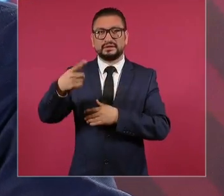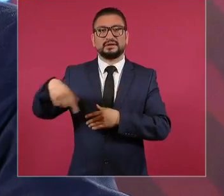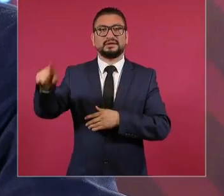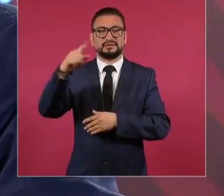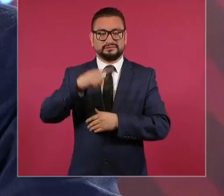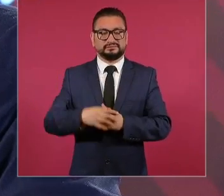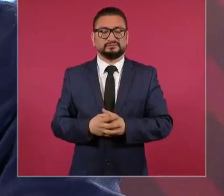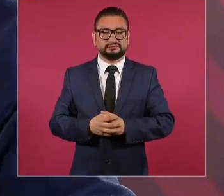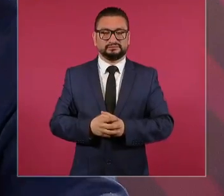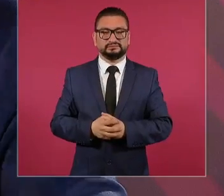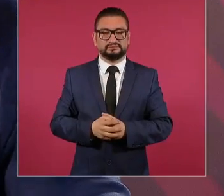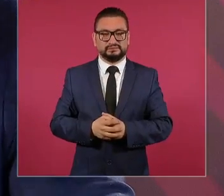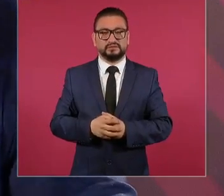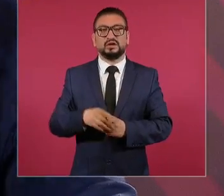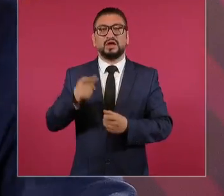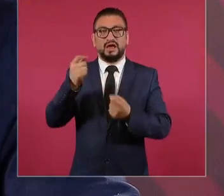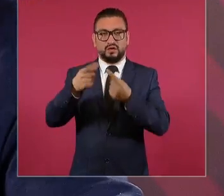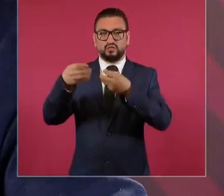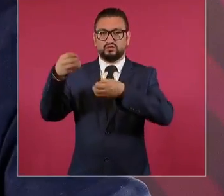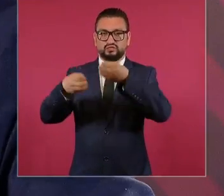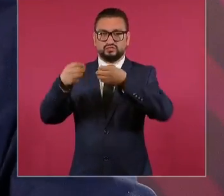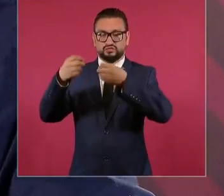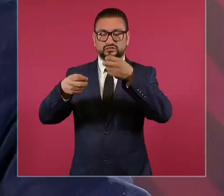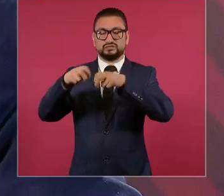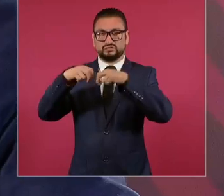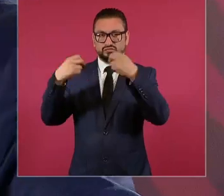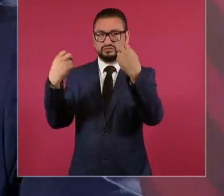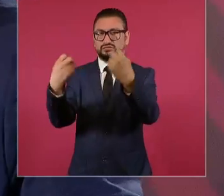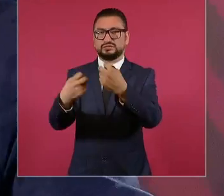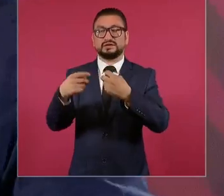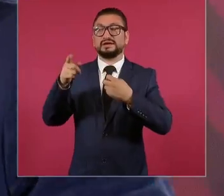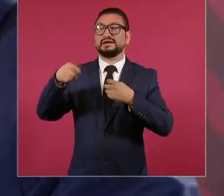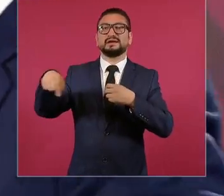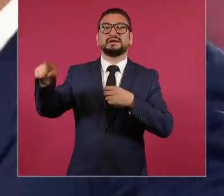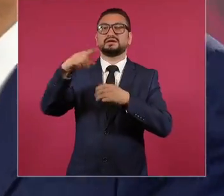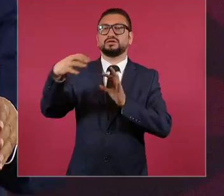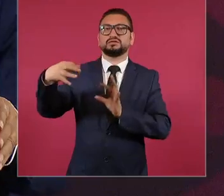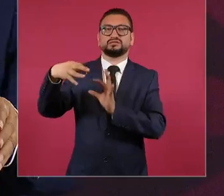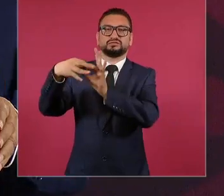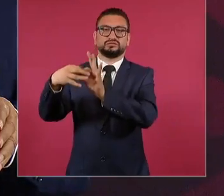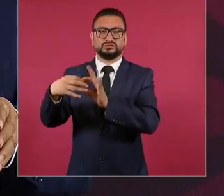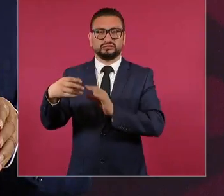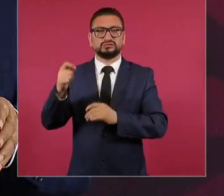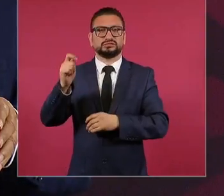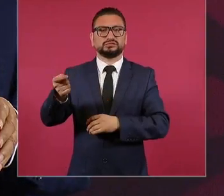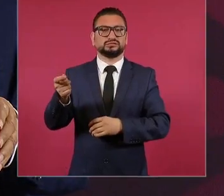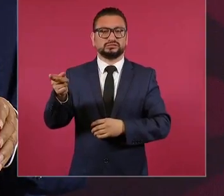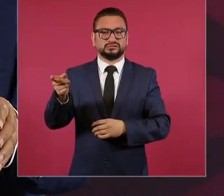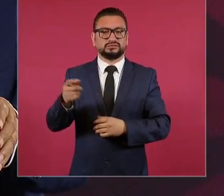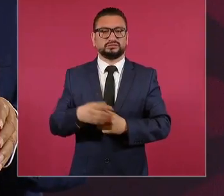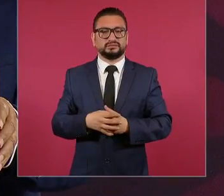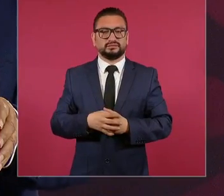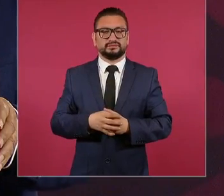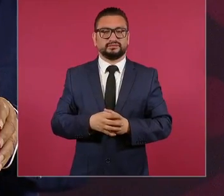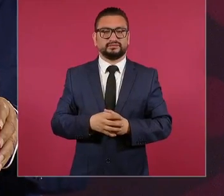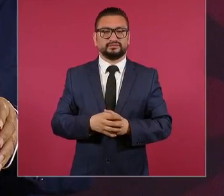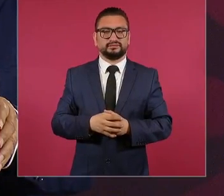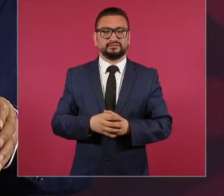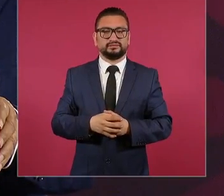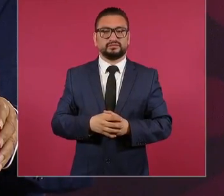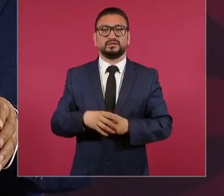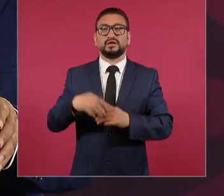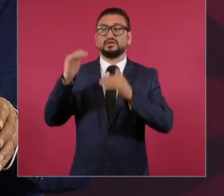Hay ministros que dependen de los